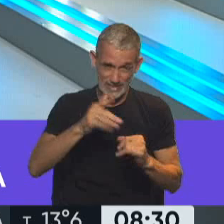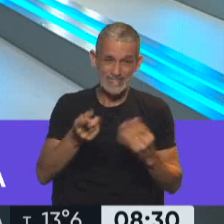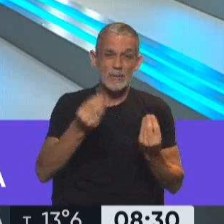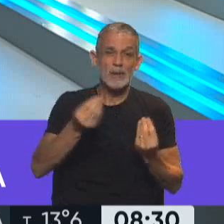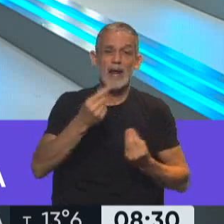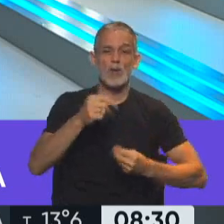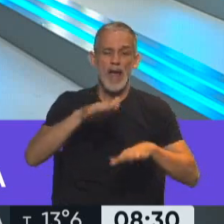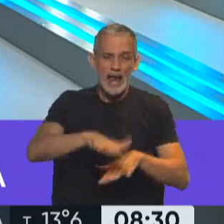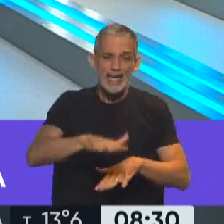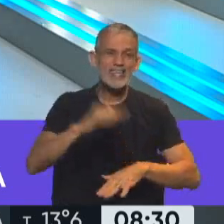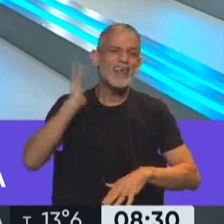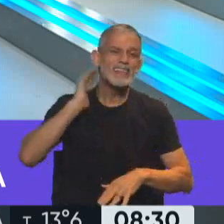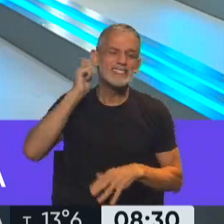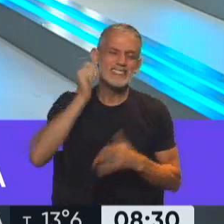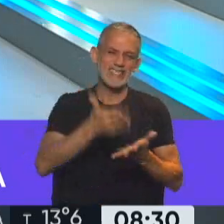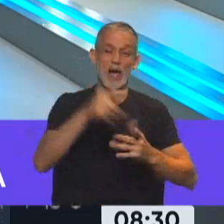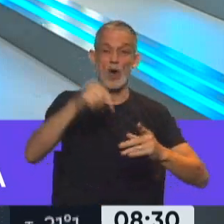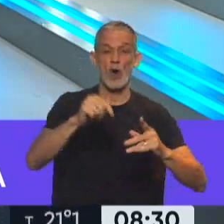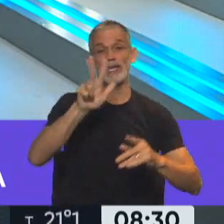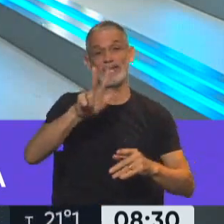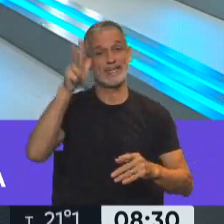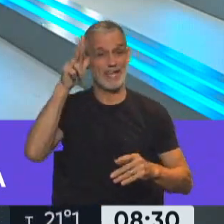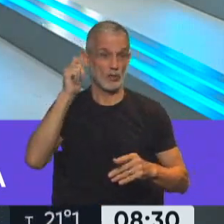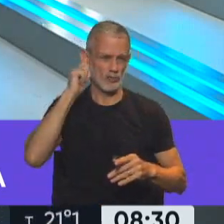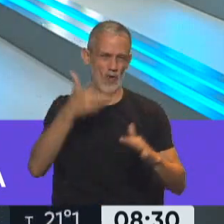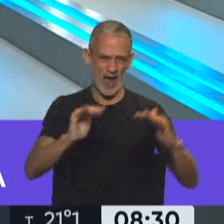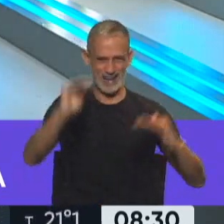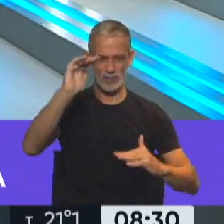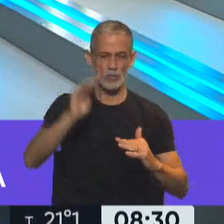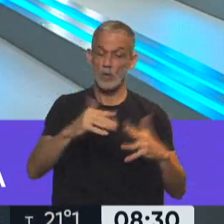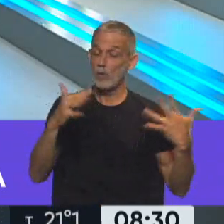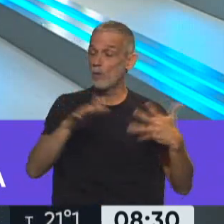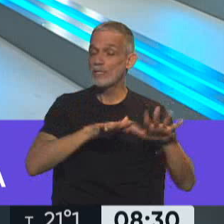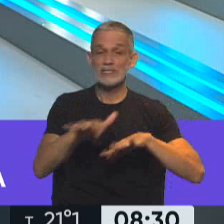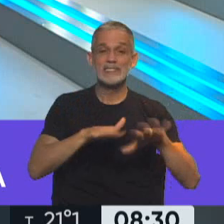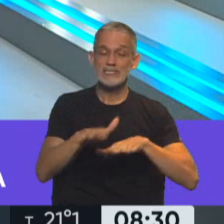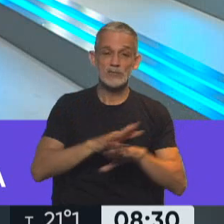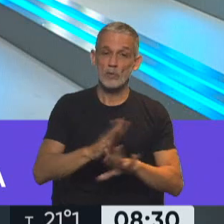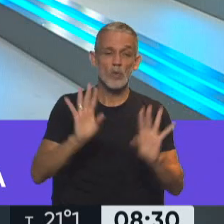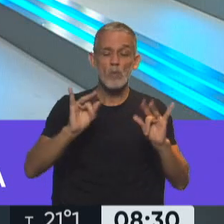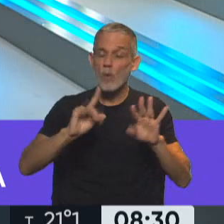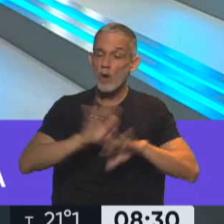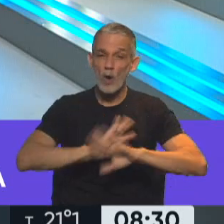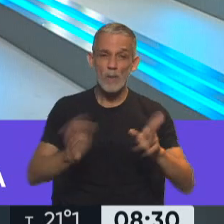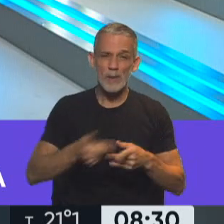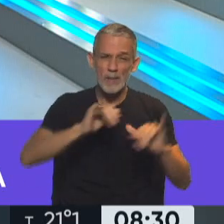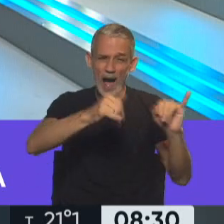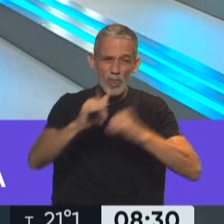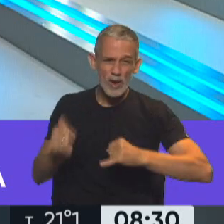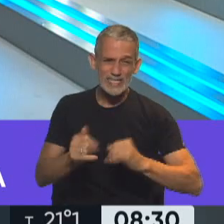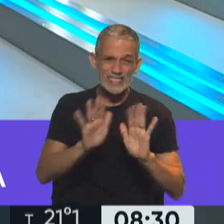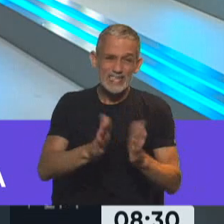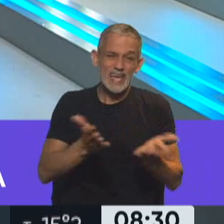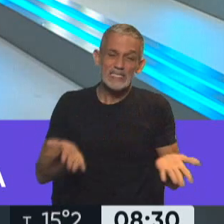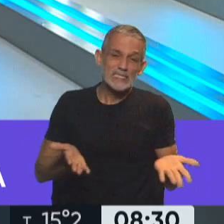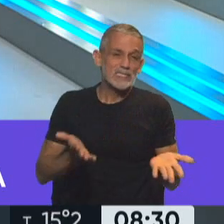para una niña de 16 años, hoy de 38, que atravesó situaciones muy complejas para una adolescente que